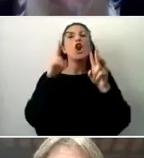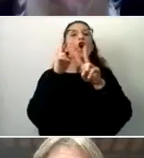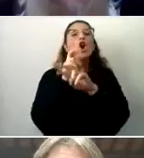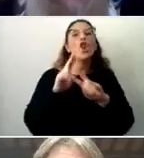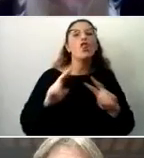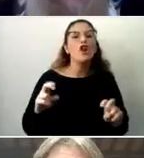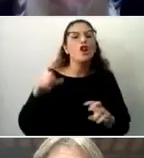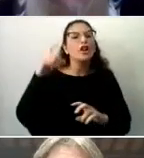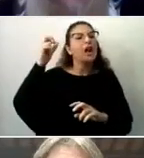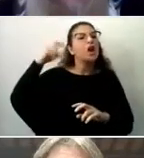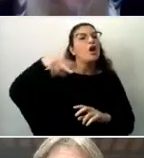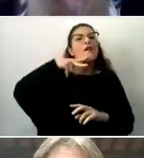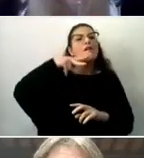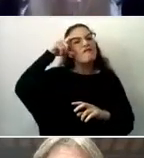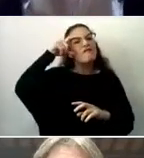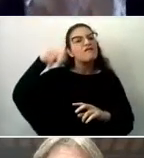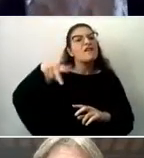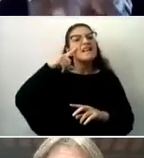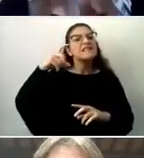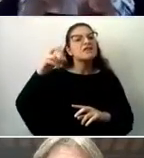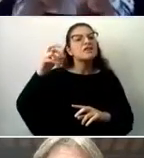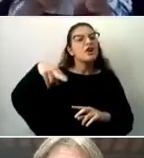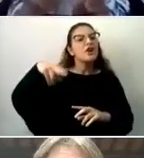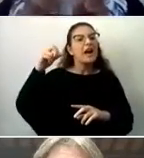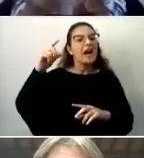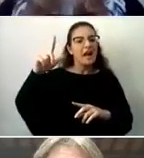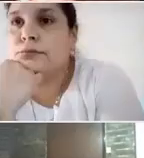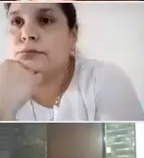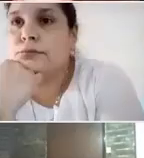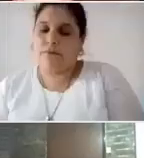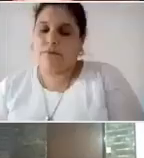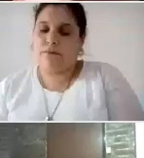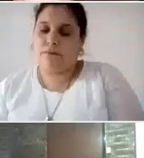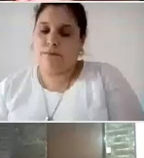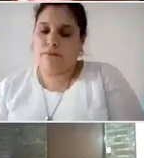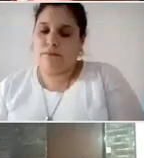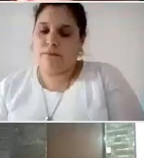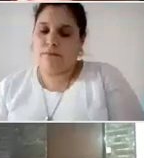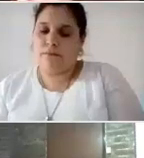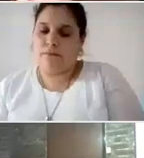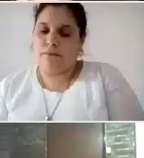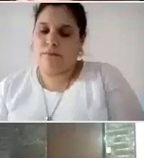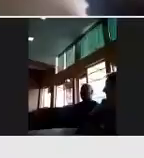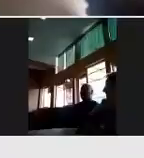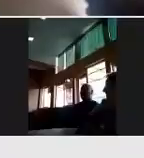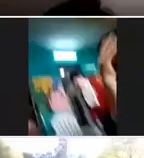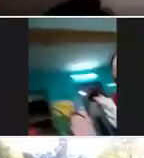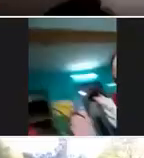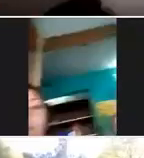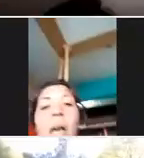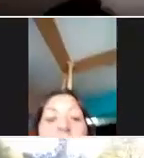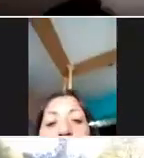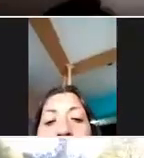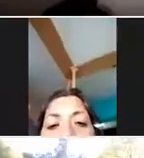convencionalidad y constitucionalidad, que es el que tienen los jueces, tienen la obligación de realizar en primer lugar un control de